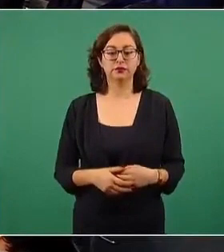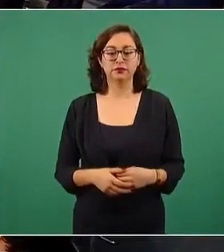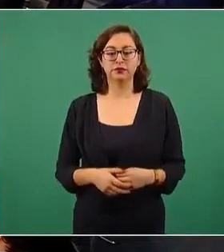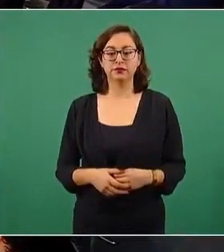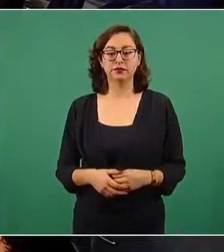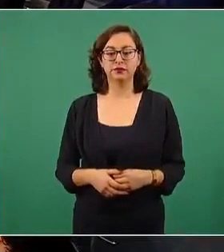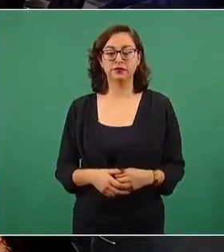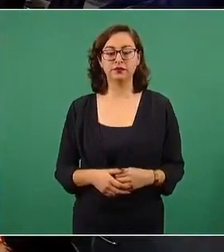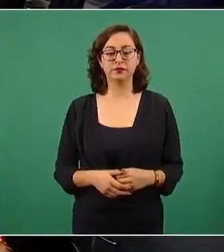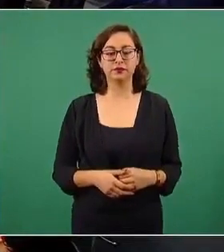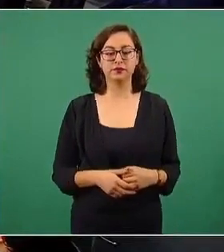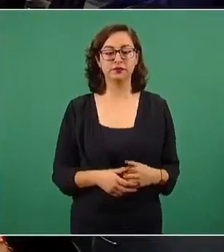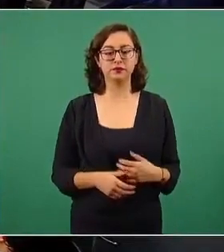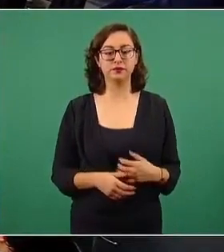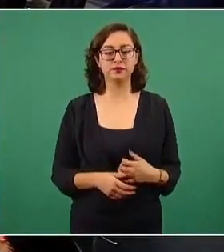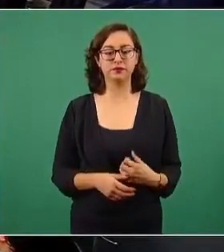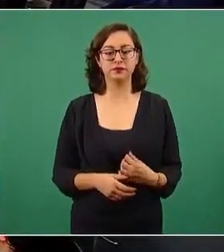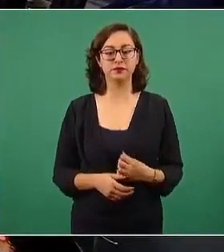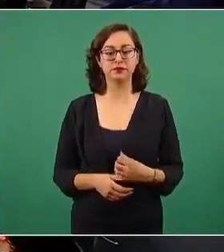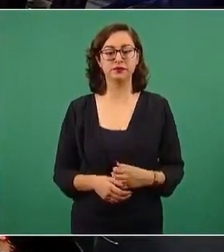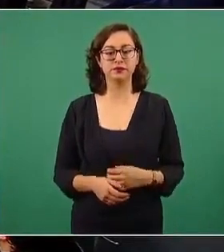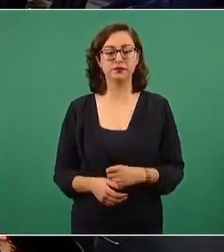precios,